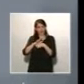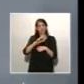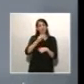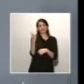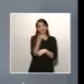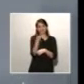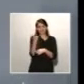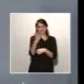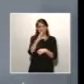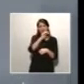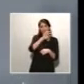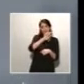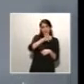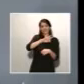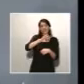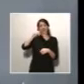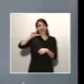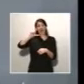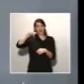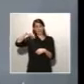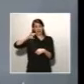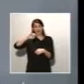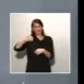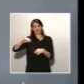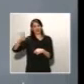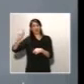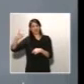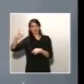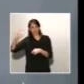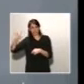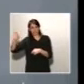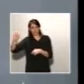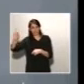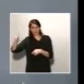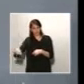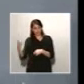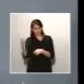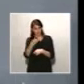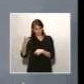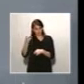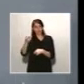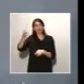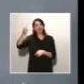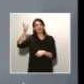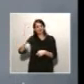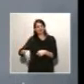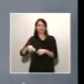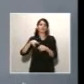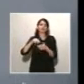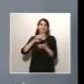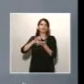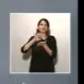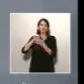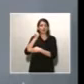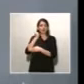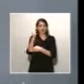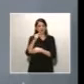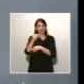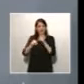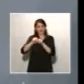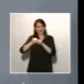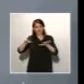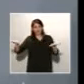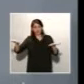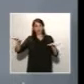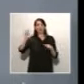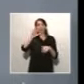y se están desarrollando acciones de apoyo a la desinfección en los aeropuertos de Barcelona, Tenerife Norte y Tenerife